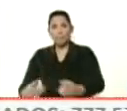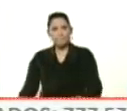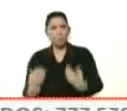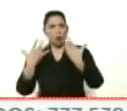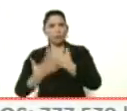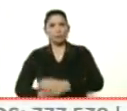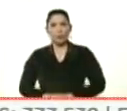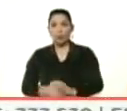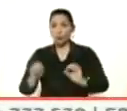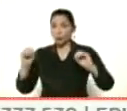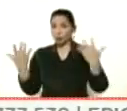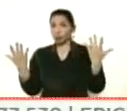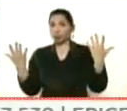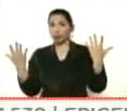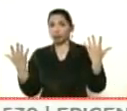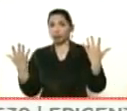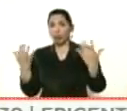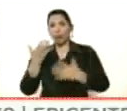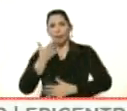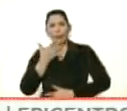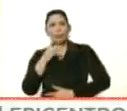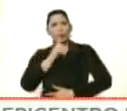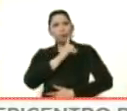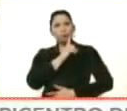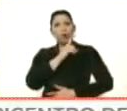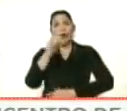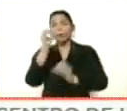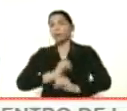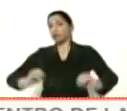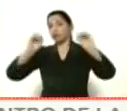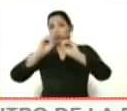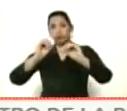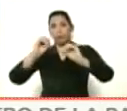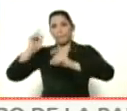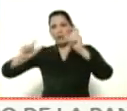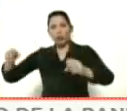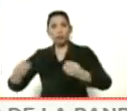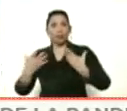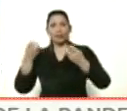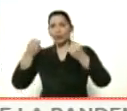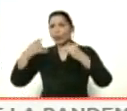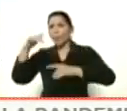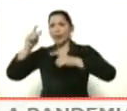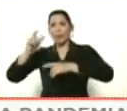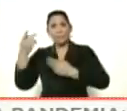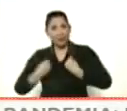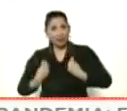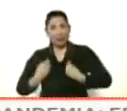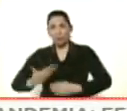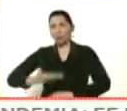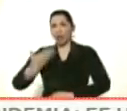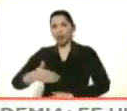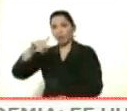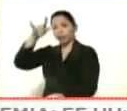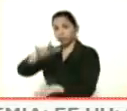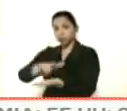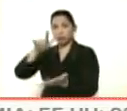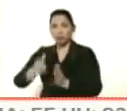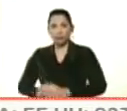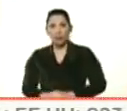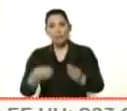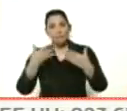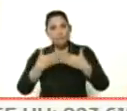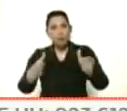logrado lo que llaman cero casos por un número de días importante en la provincia de Wuhan, y ha reabierto